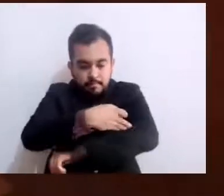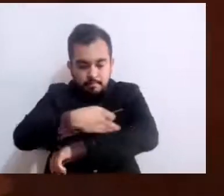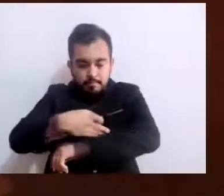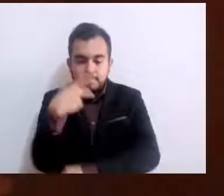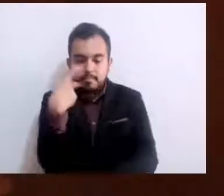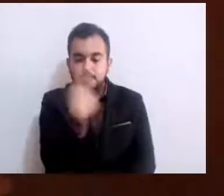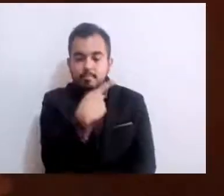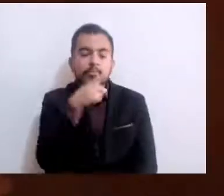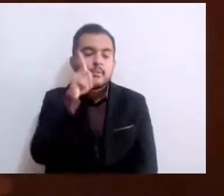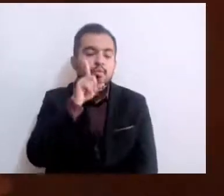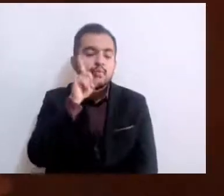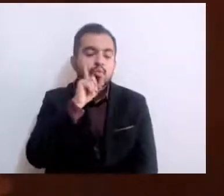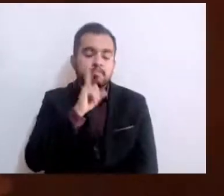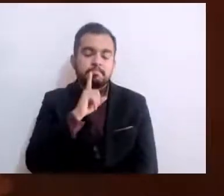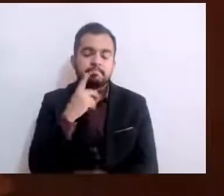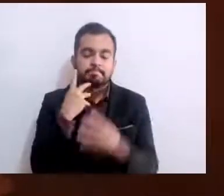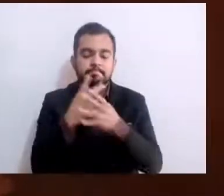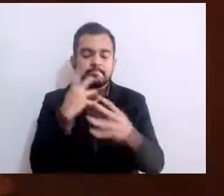Noemí.